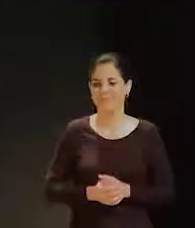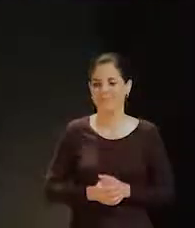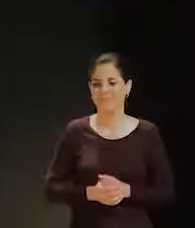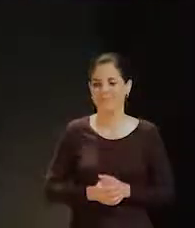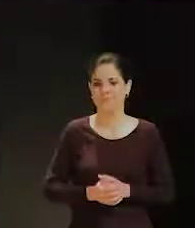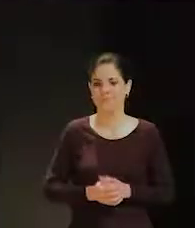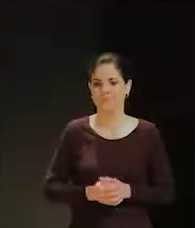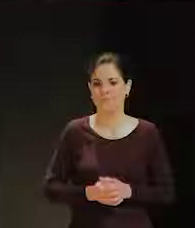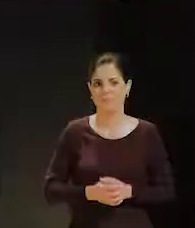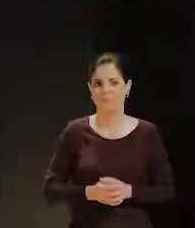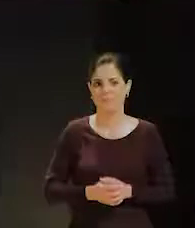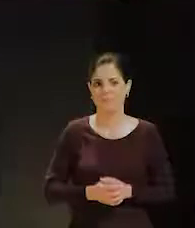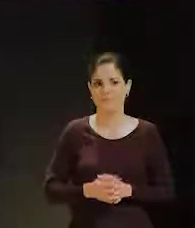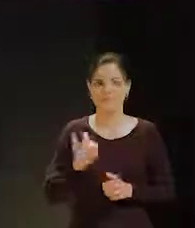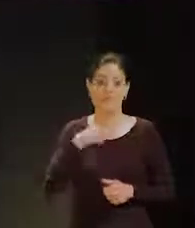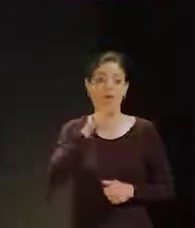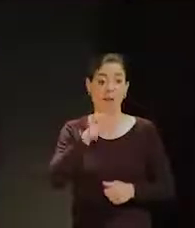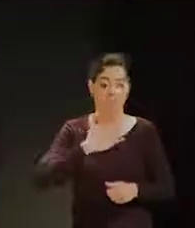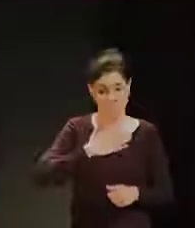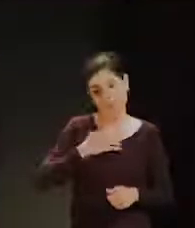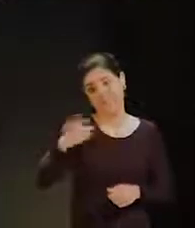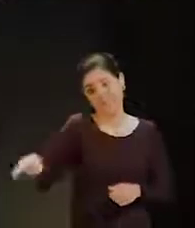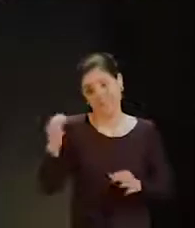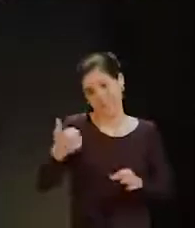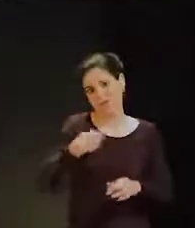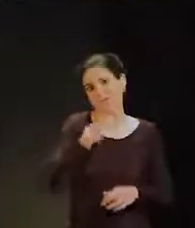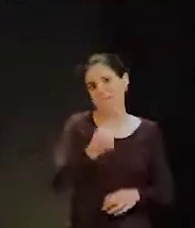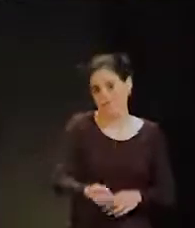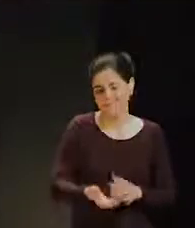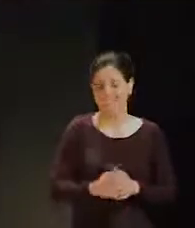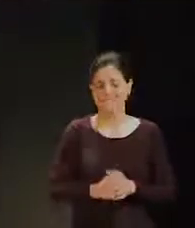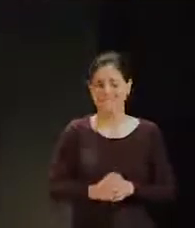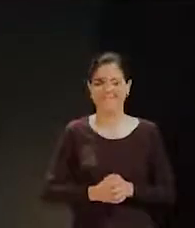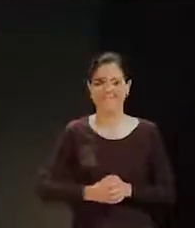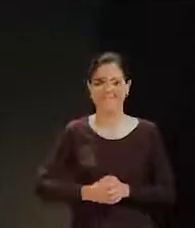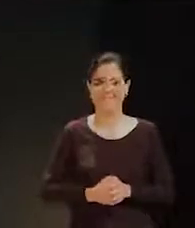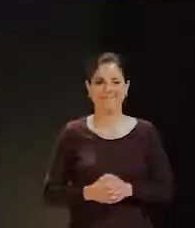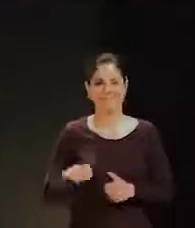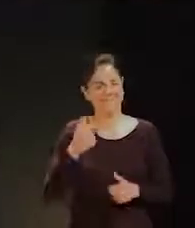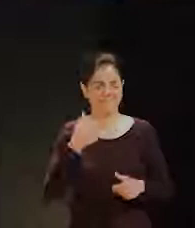Habló por mí y por ella. Gracias.